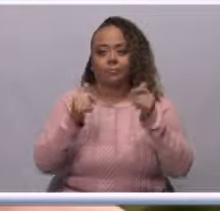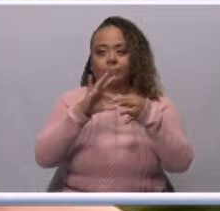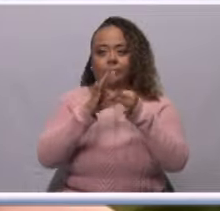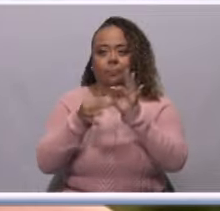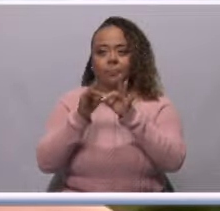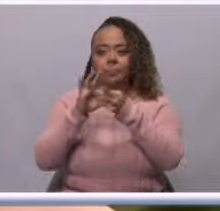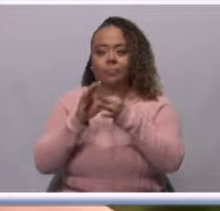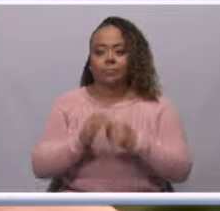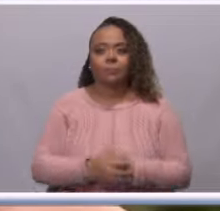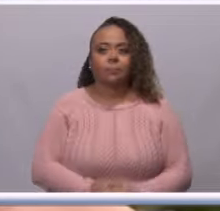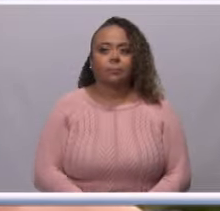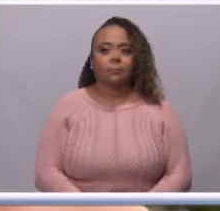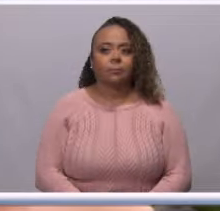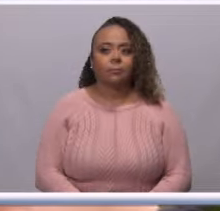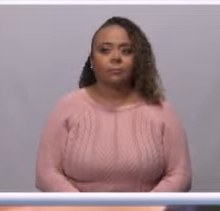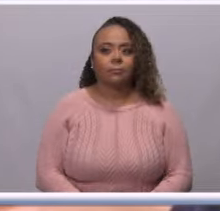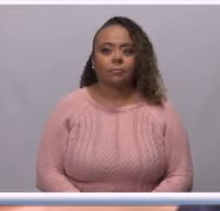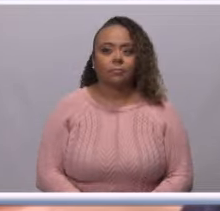Es un campamento